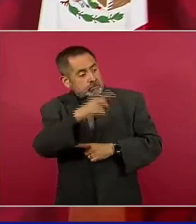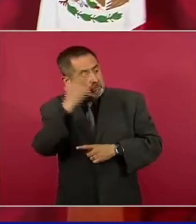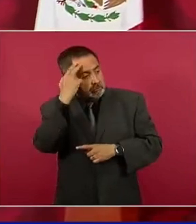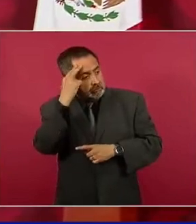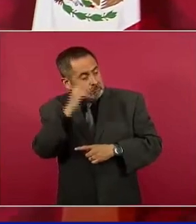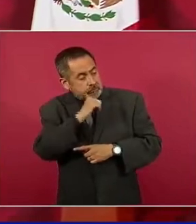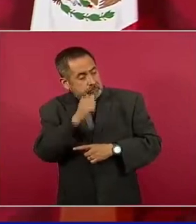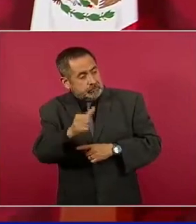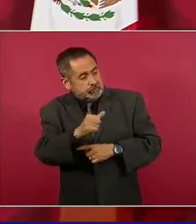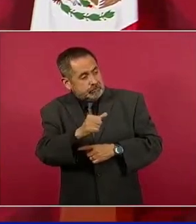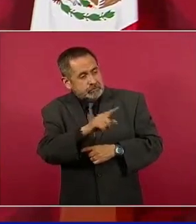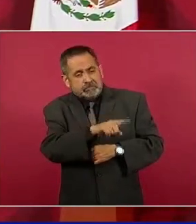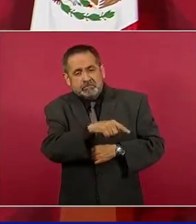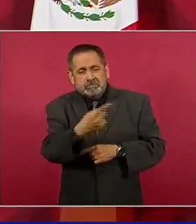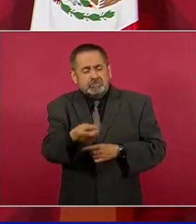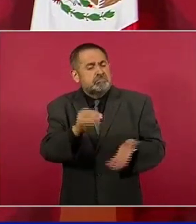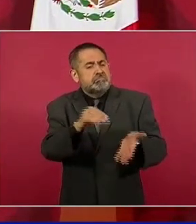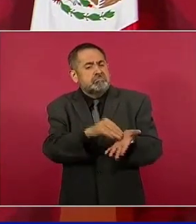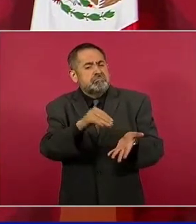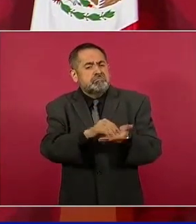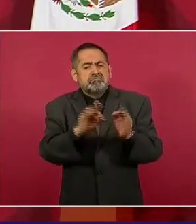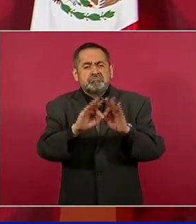pero quedó doña Porfiria,